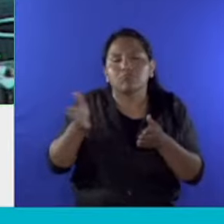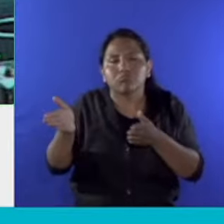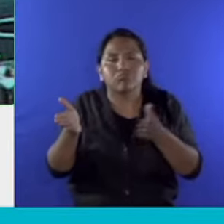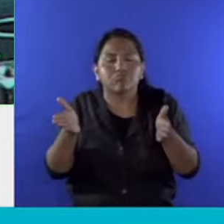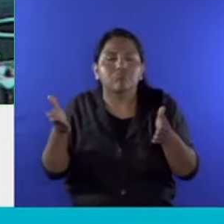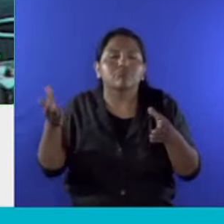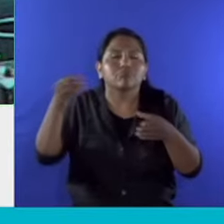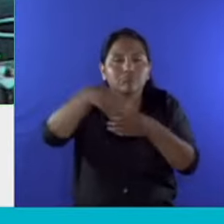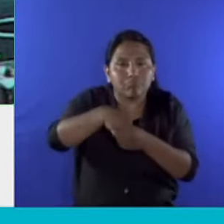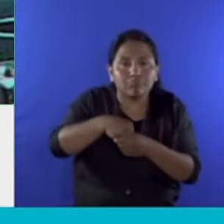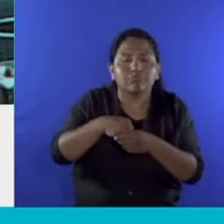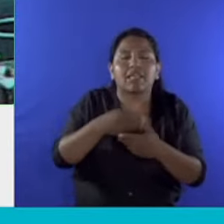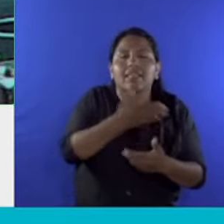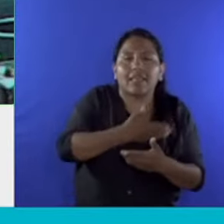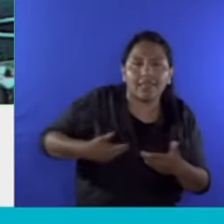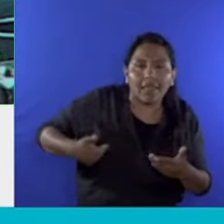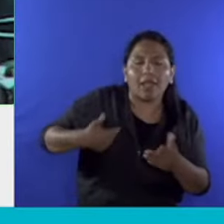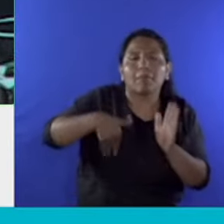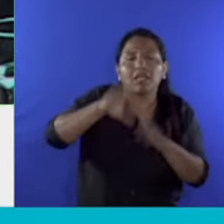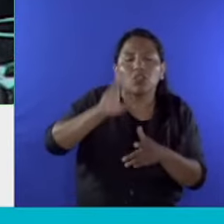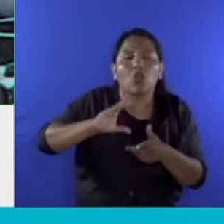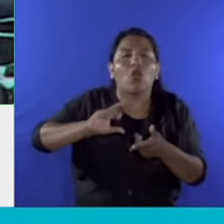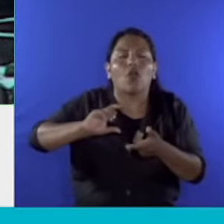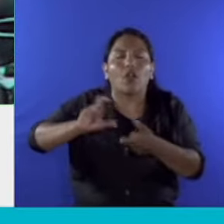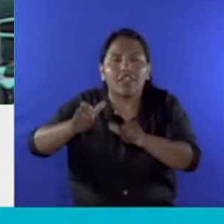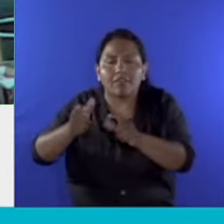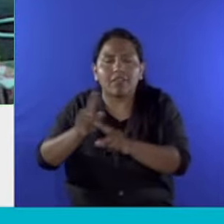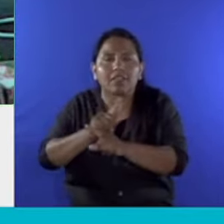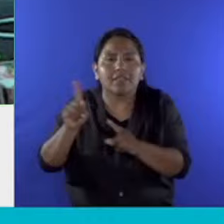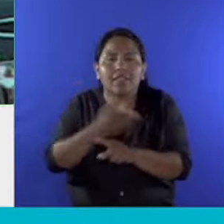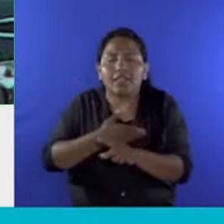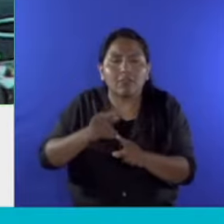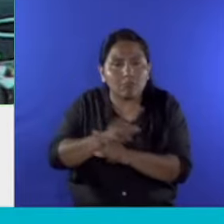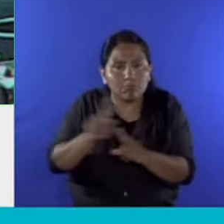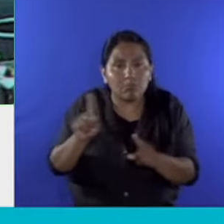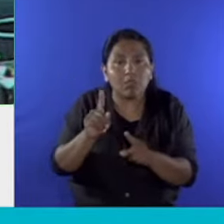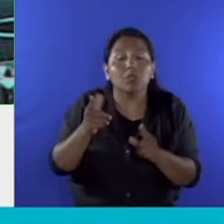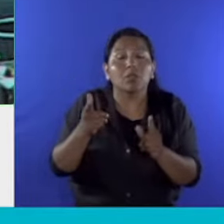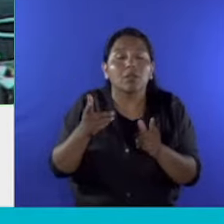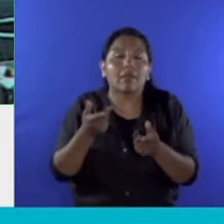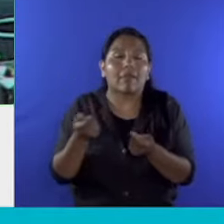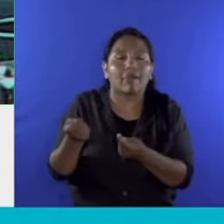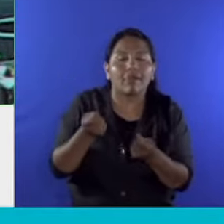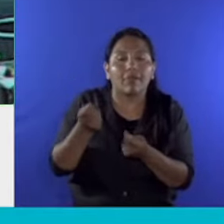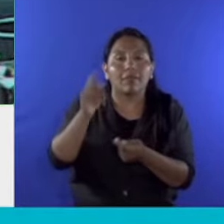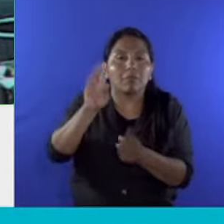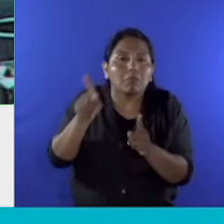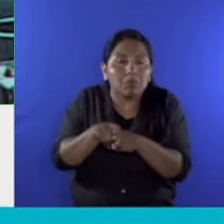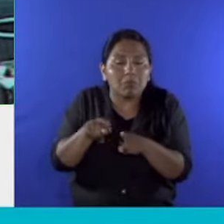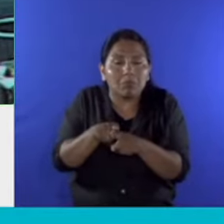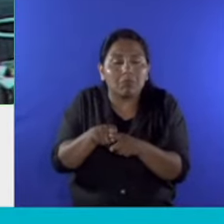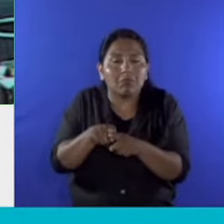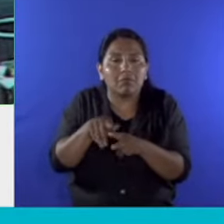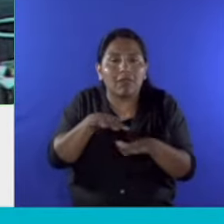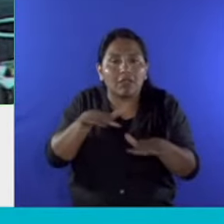estatal mayoritario con acciones intransferibles por parte del Estado, sino que también se manipula el almanaque.